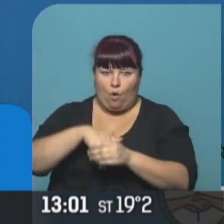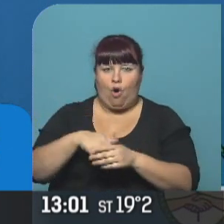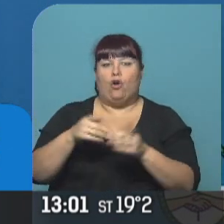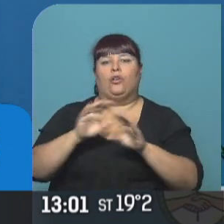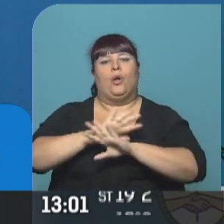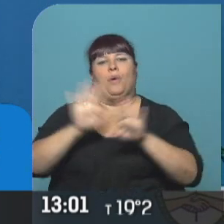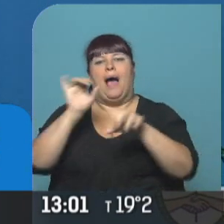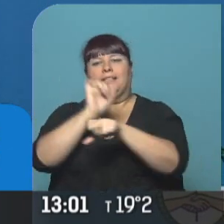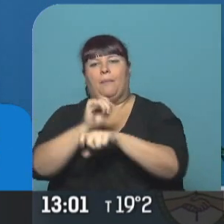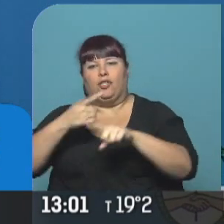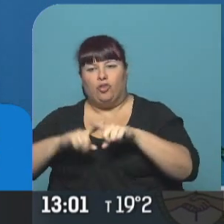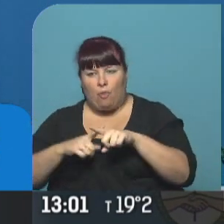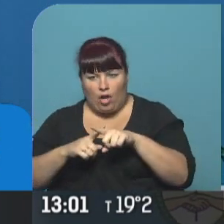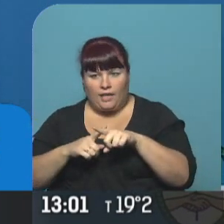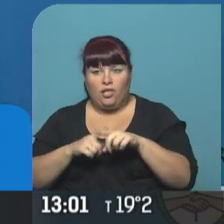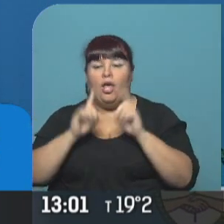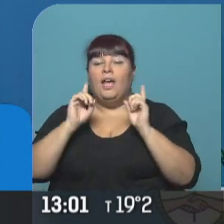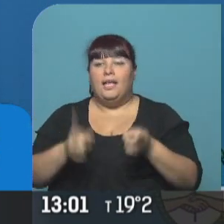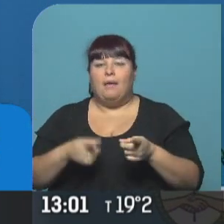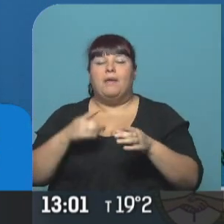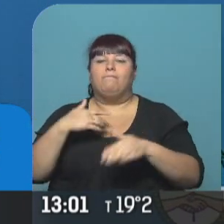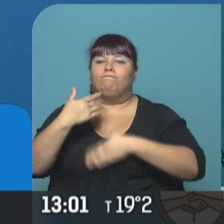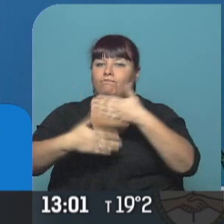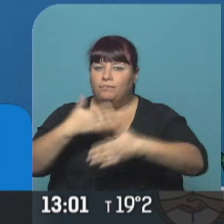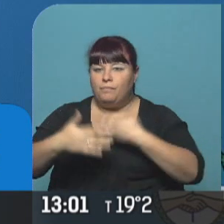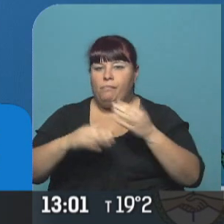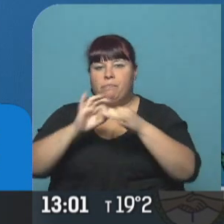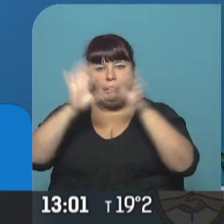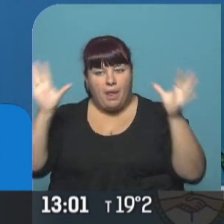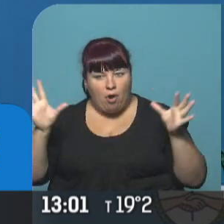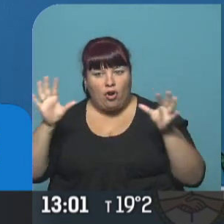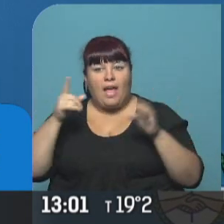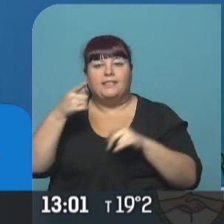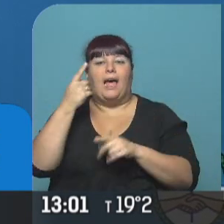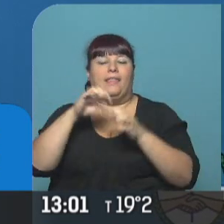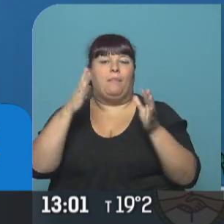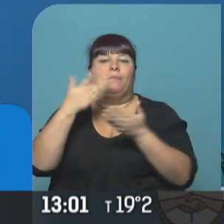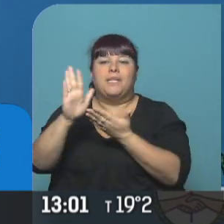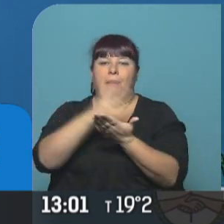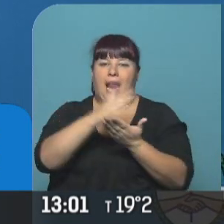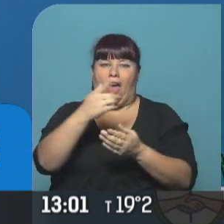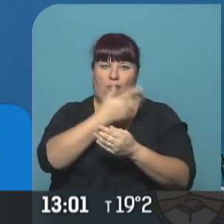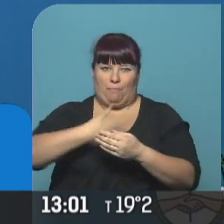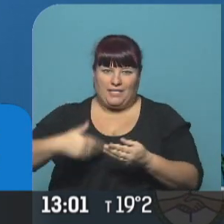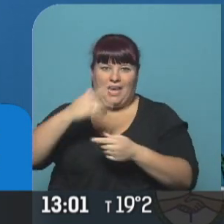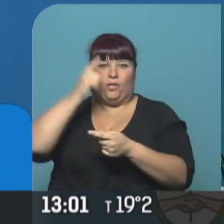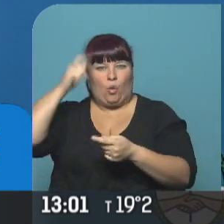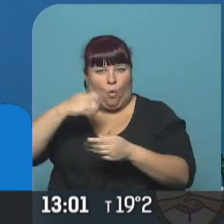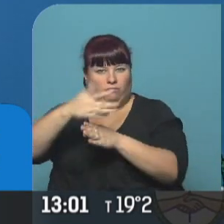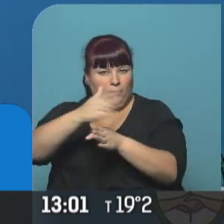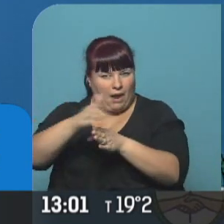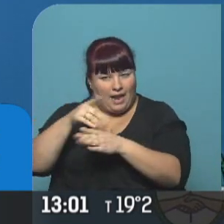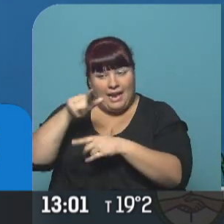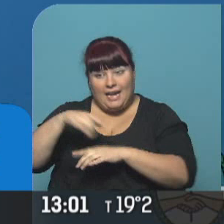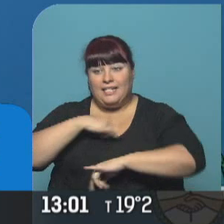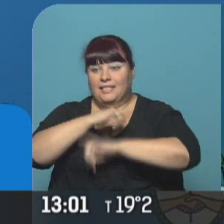no haya más presos políticos y que funcione en democracia la independencia de poderes. Claramente ese es el comunicado